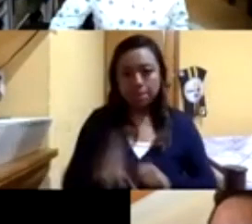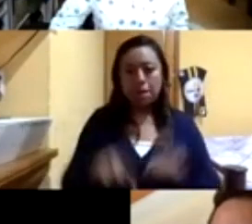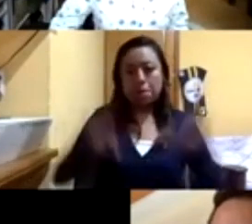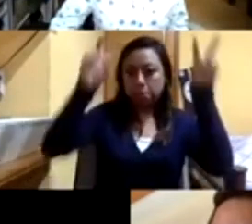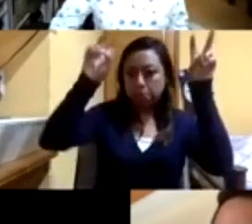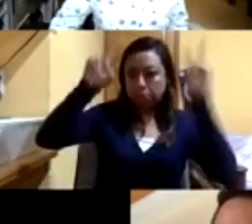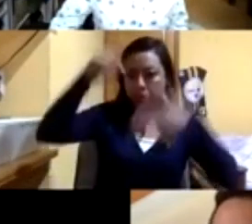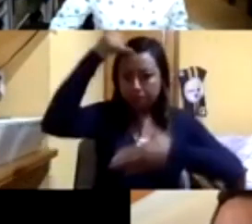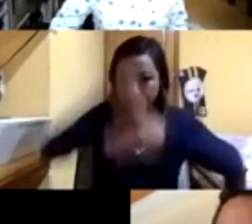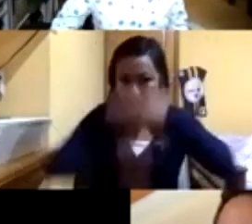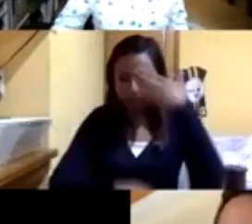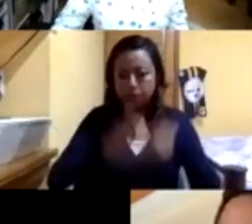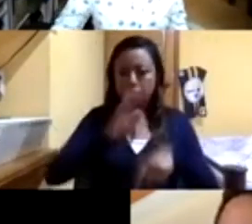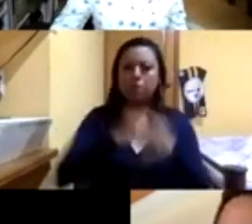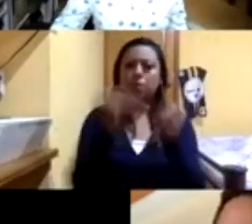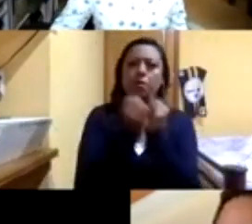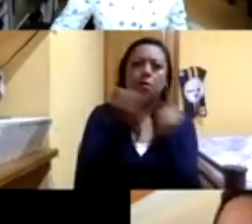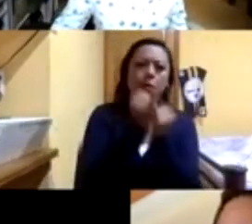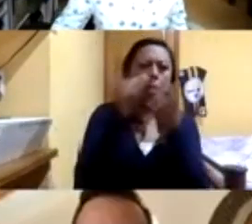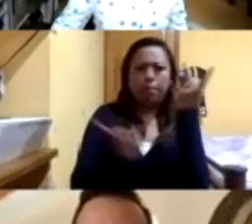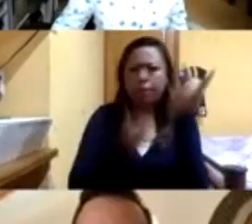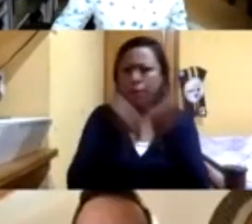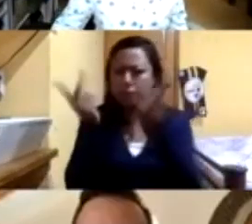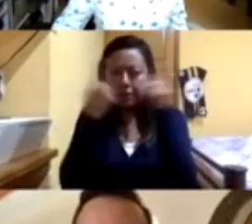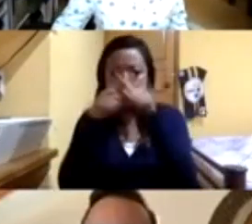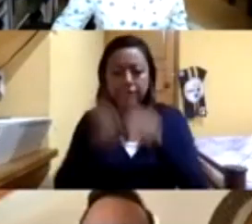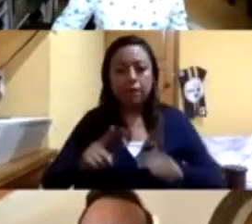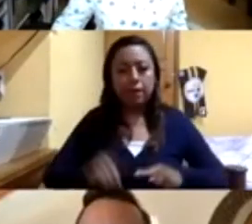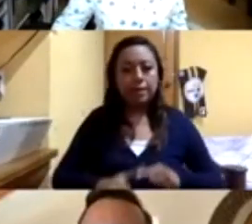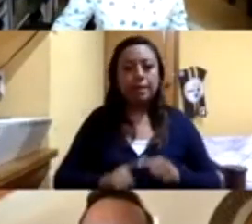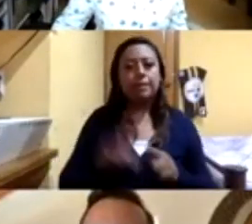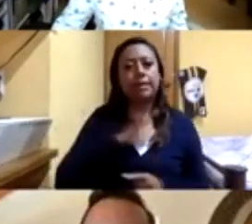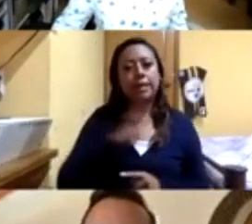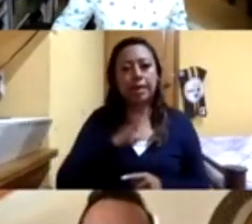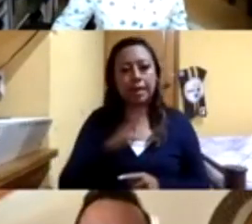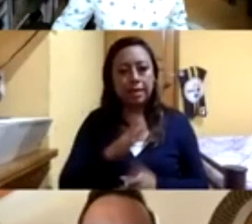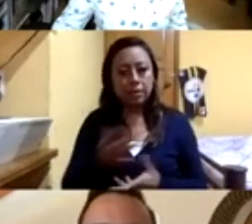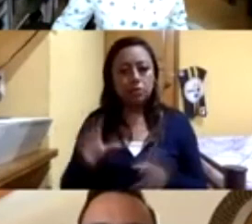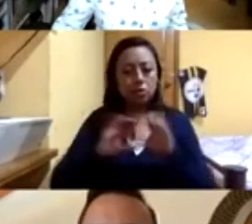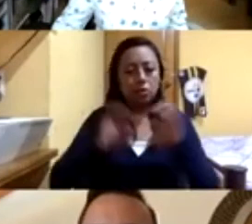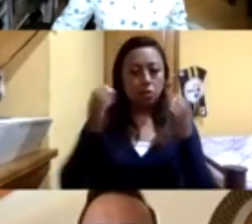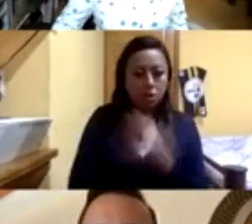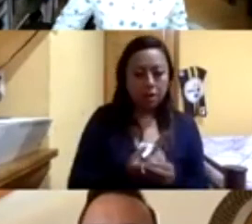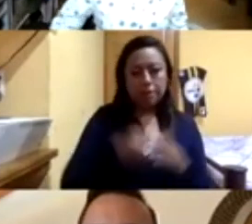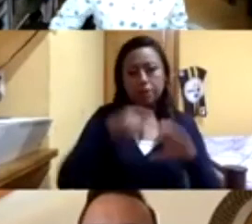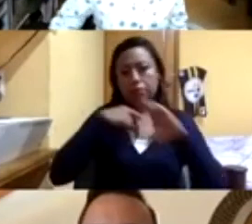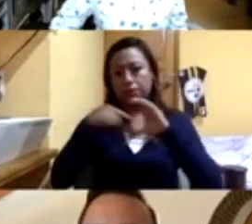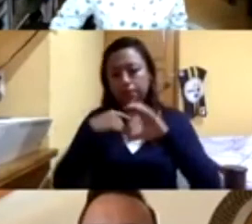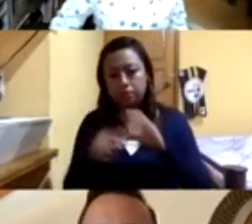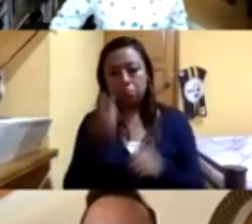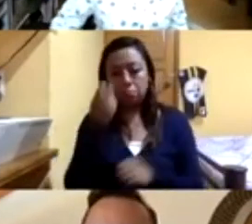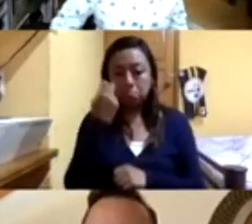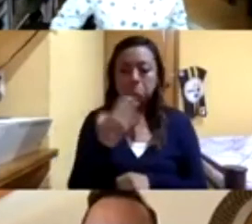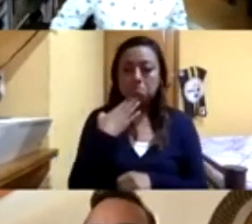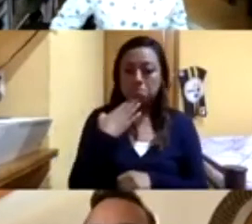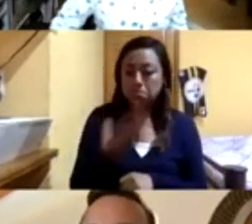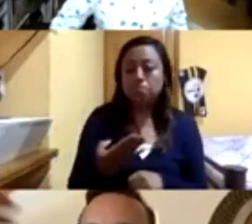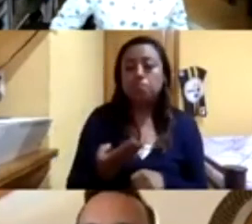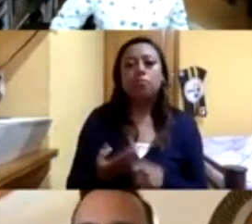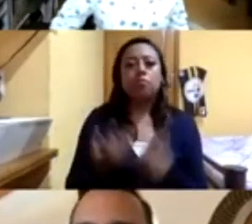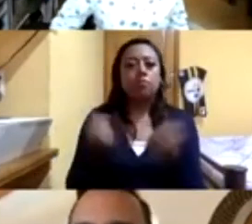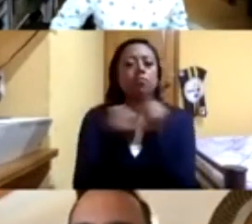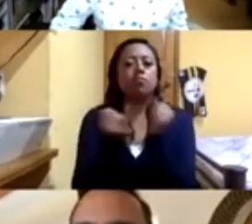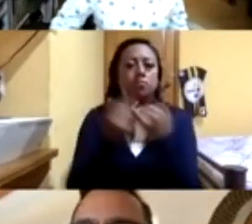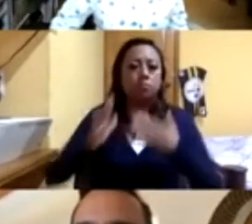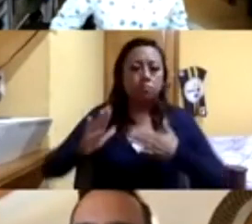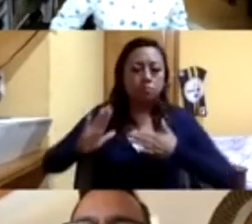personal del Congreso realizó a través del chat son muy oportunas y bueno, está el compromiso también del licenciado Aldo